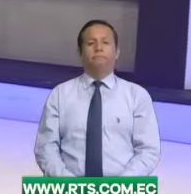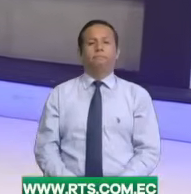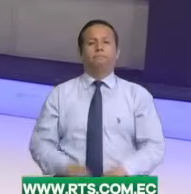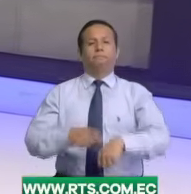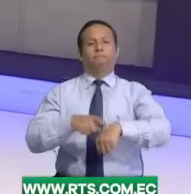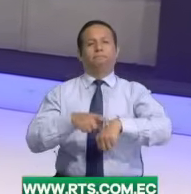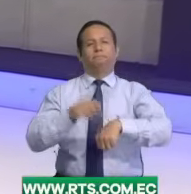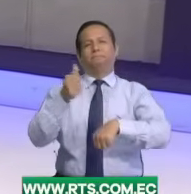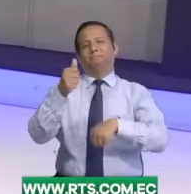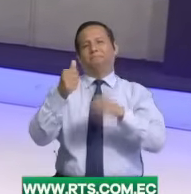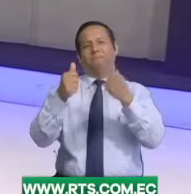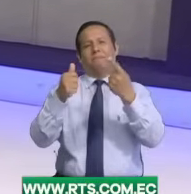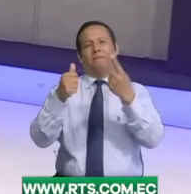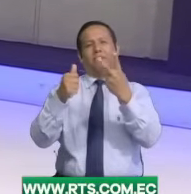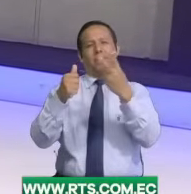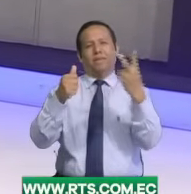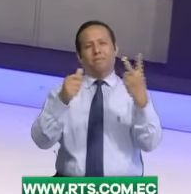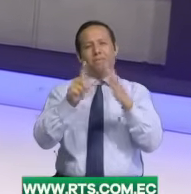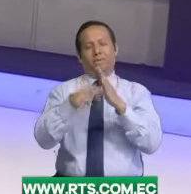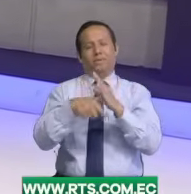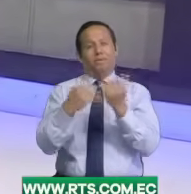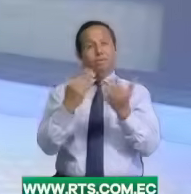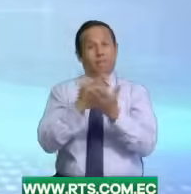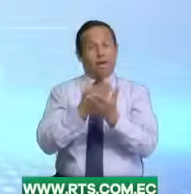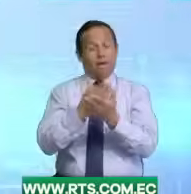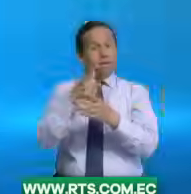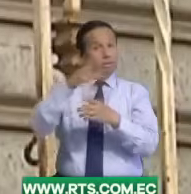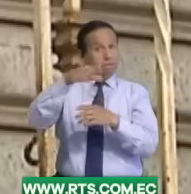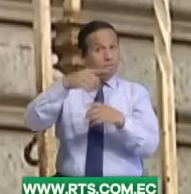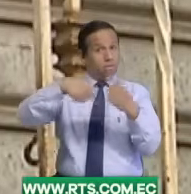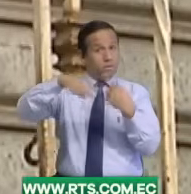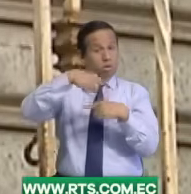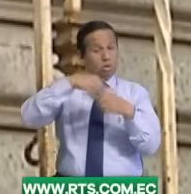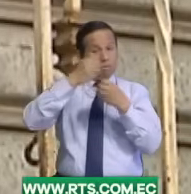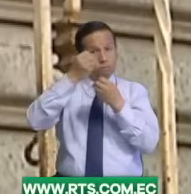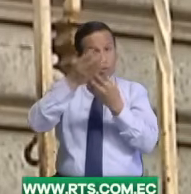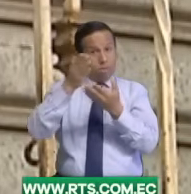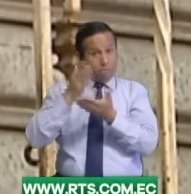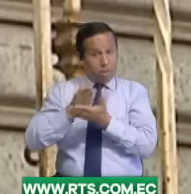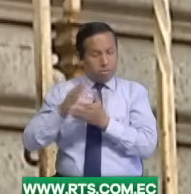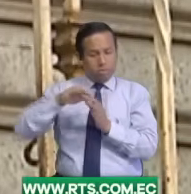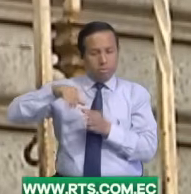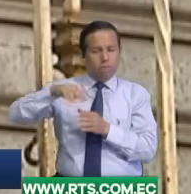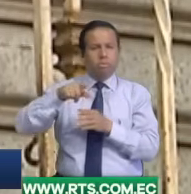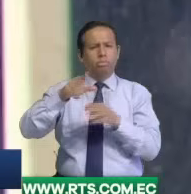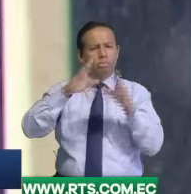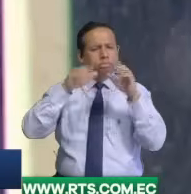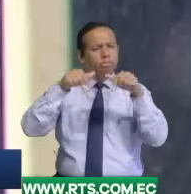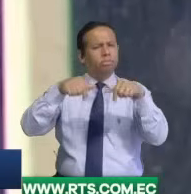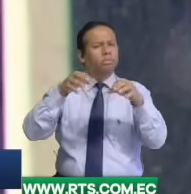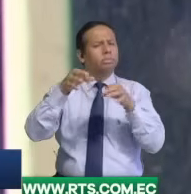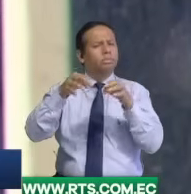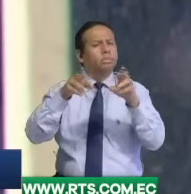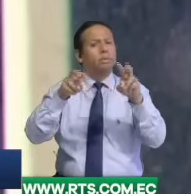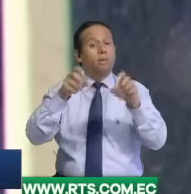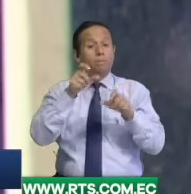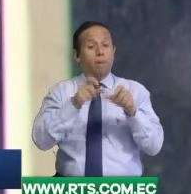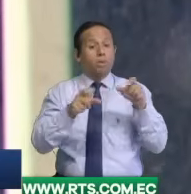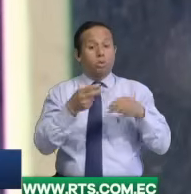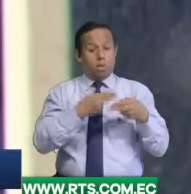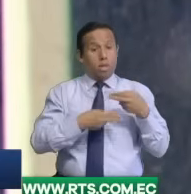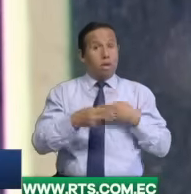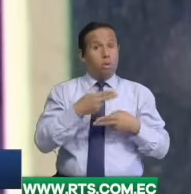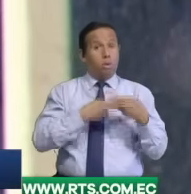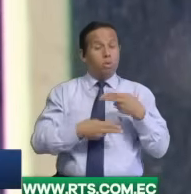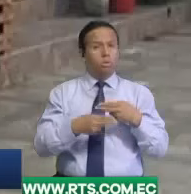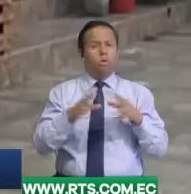22 horas con 22 minutos y hacemos un corte comercial, pero cuando regresemos de esta pausa, atentos porque comerciantes